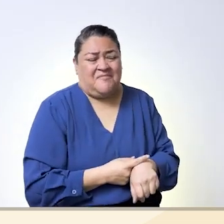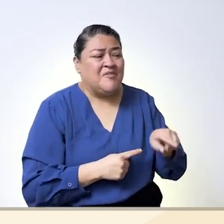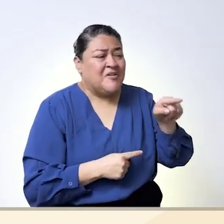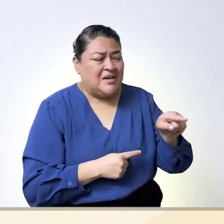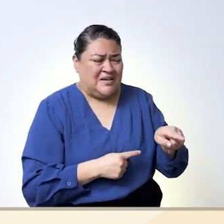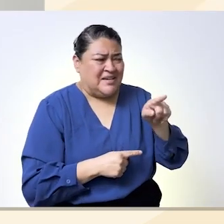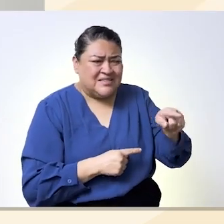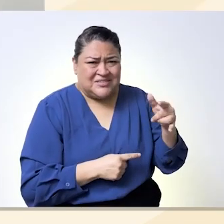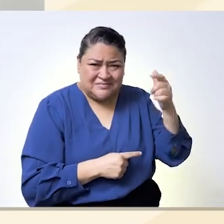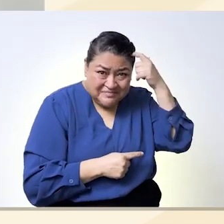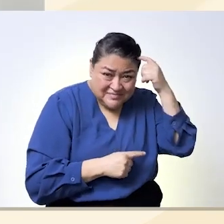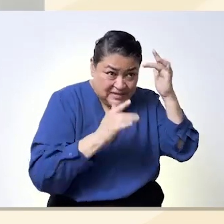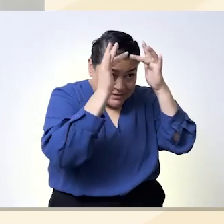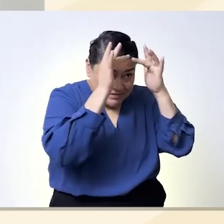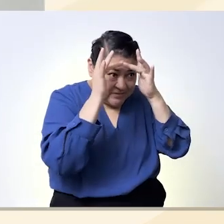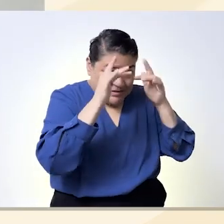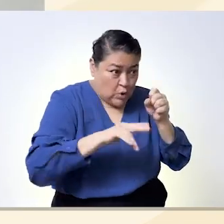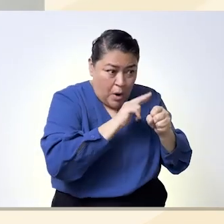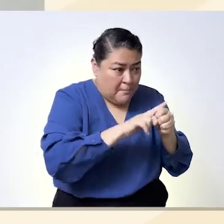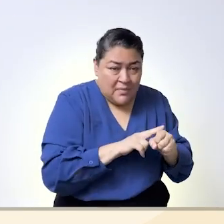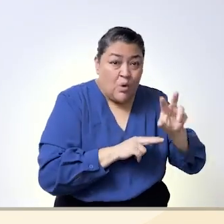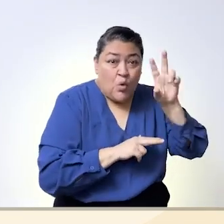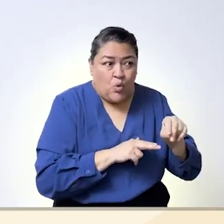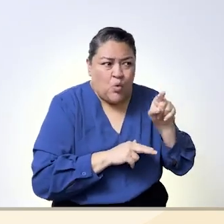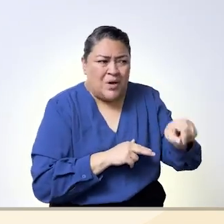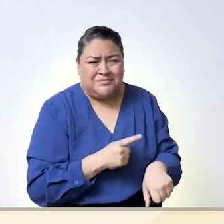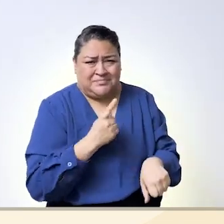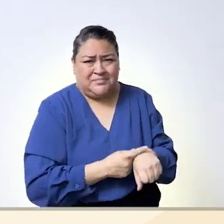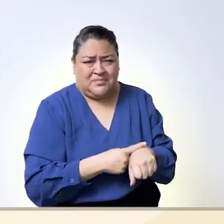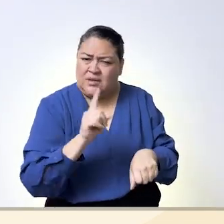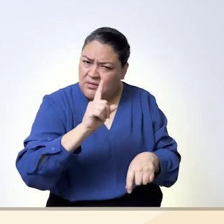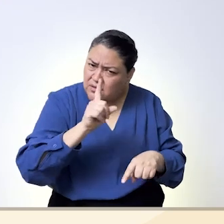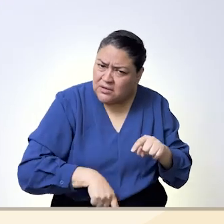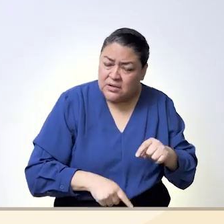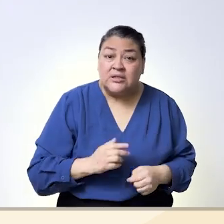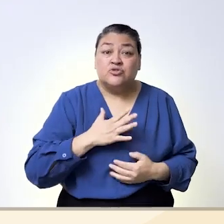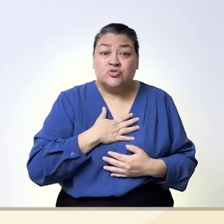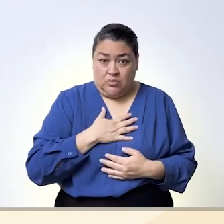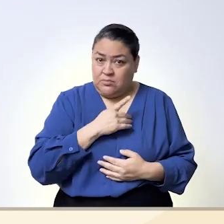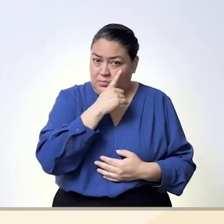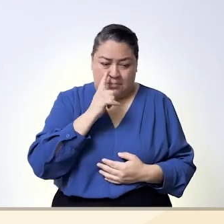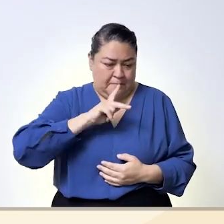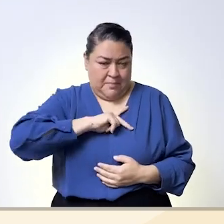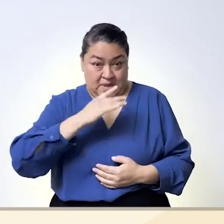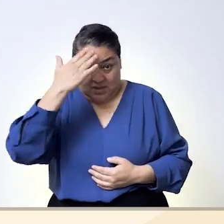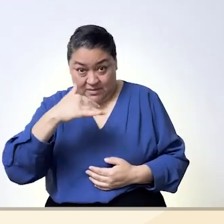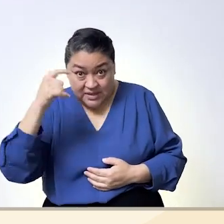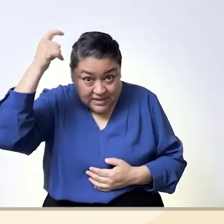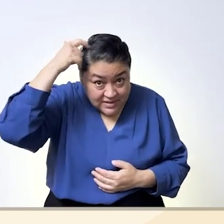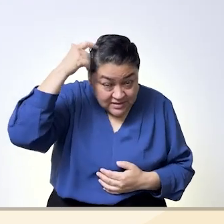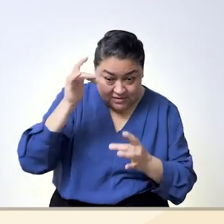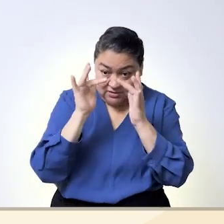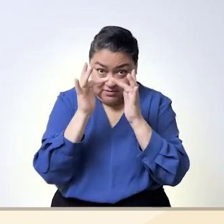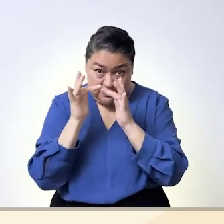como de esta idea de la normalidad y de cómo, bueno, en mi forma de verlo, hablar